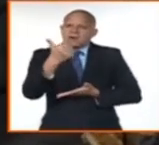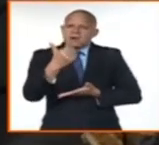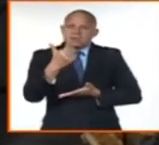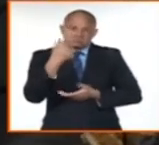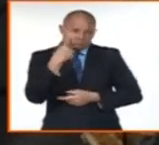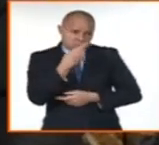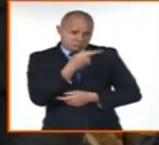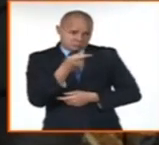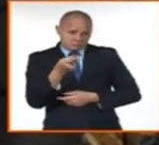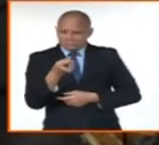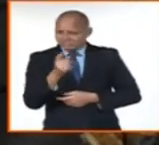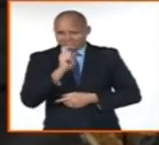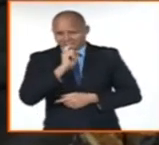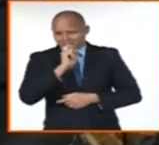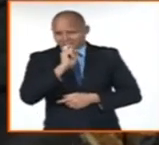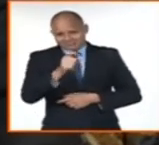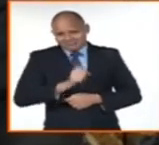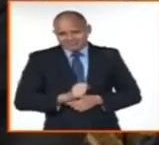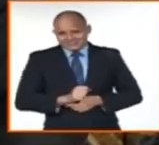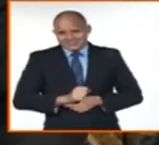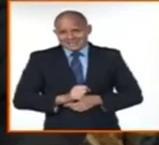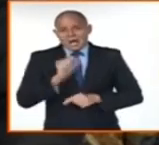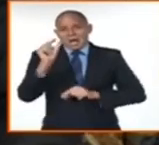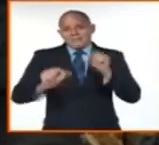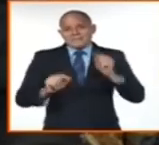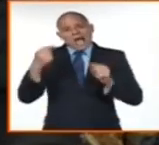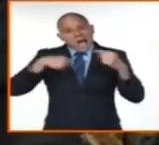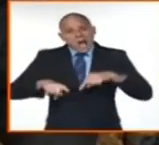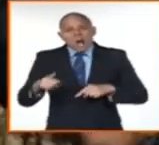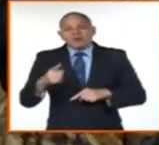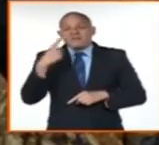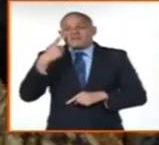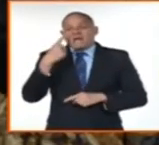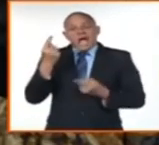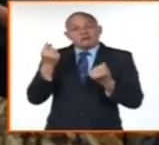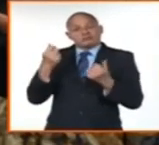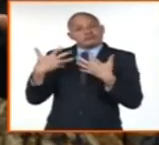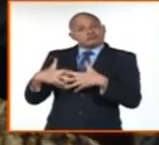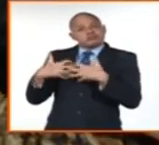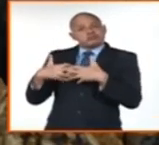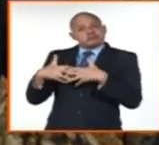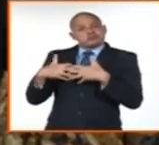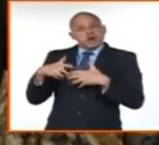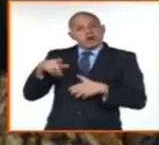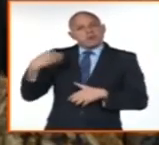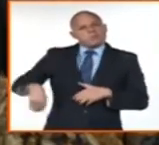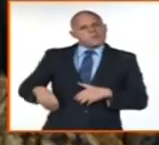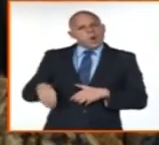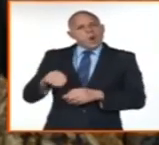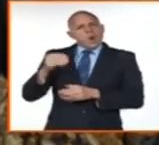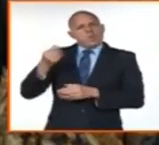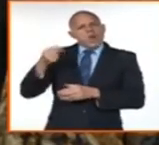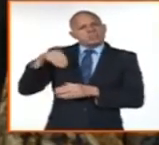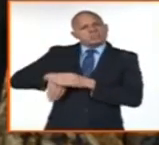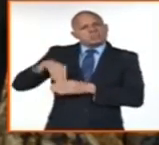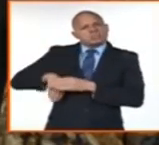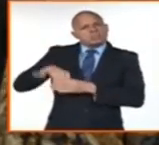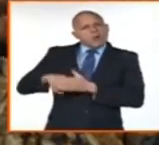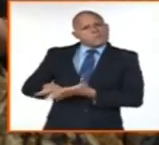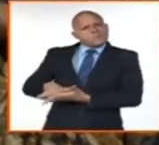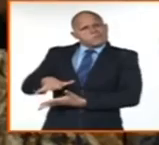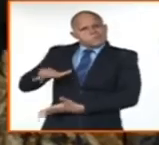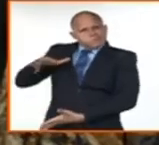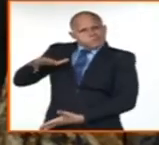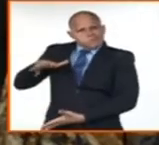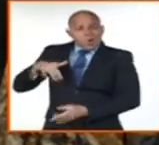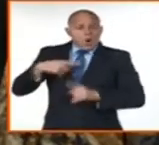debía estar deteniendo en cómo concentraba esfuerzos para salvar vidas y para, entre todos los esfuerzos que hay, poder